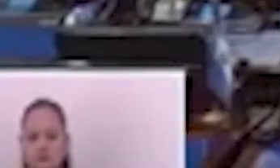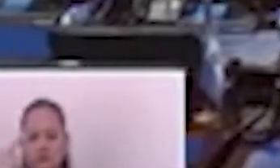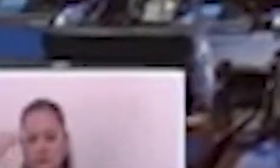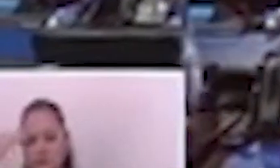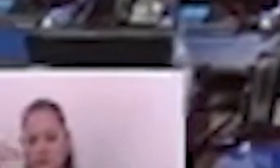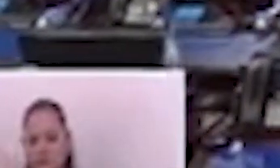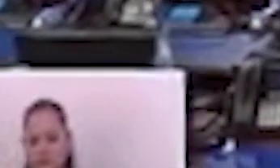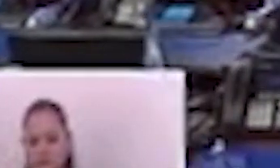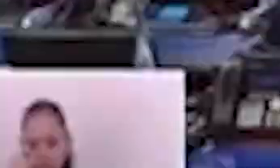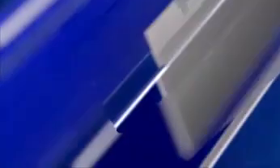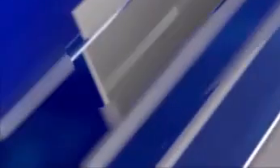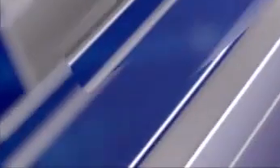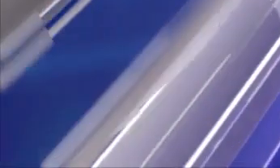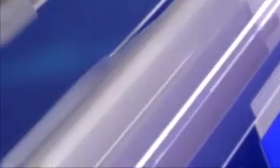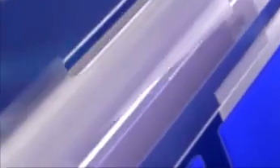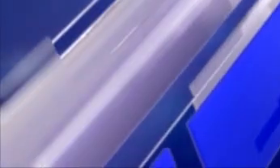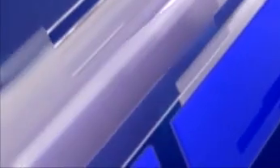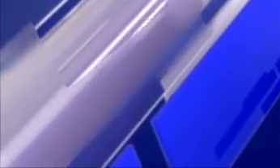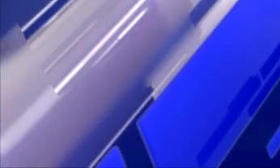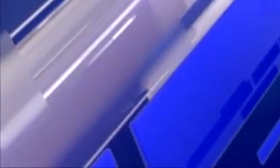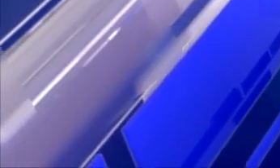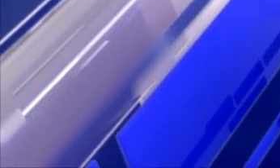para itv noticias Justin Llanes